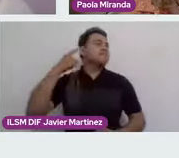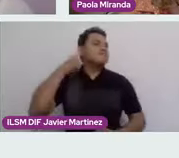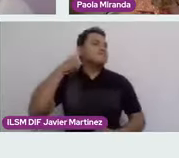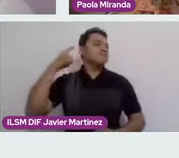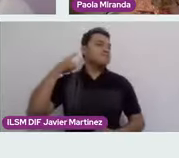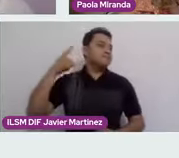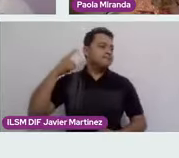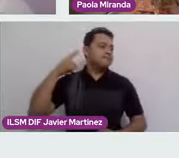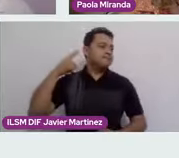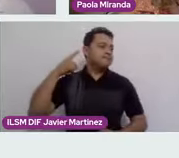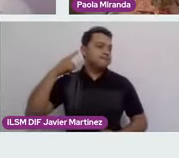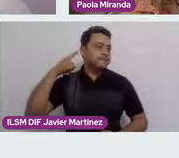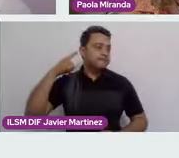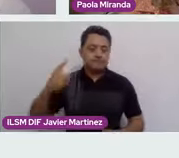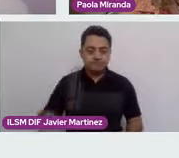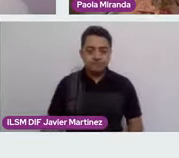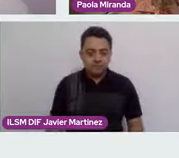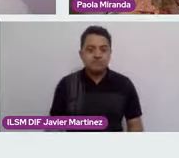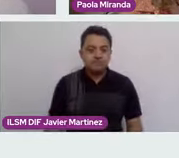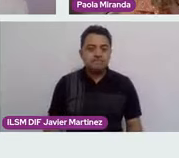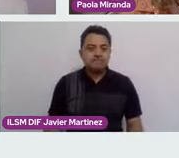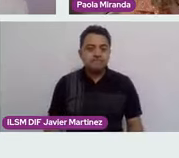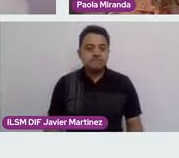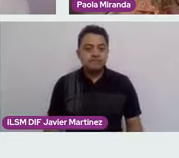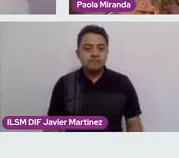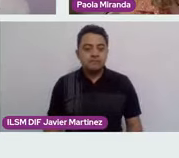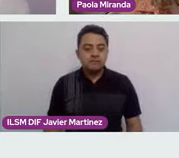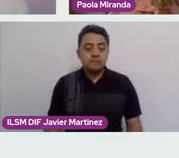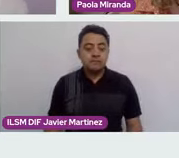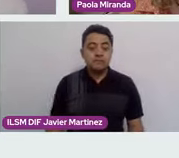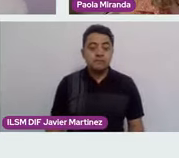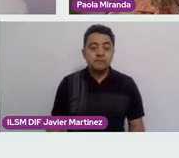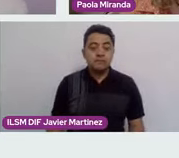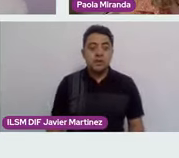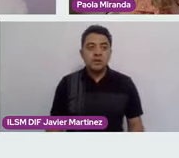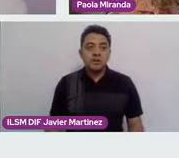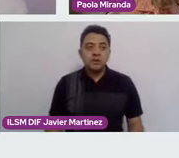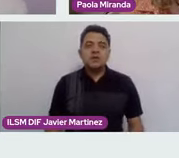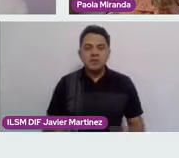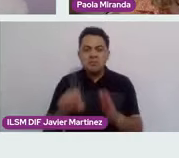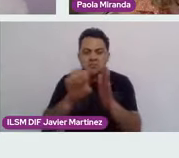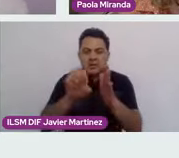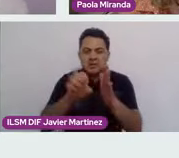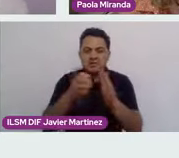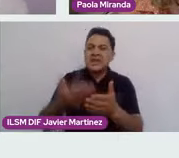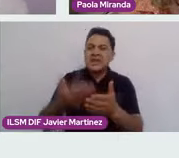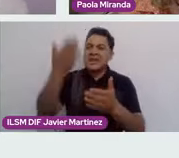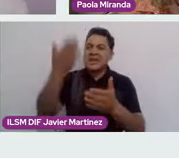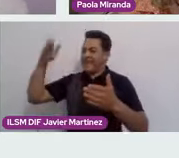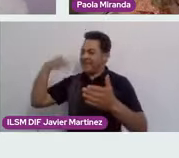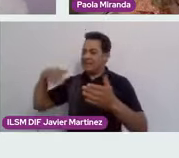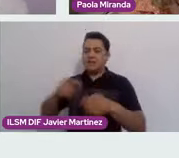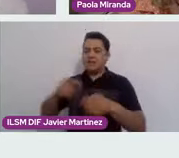Recordemos que por ejemplo, la de la rabia fueron casi toda la historia de la humanidad. Había existido rabia hasta